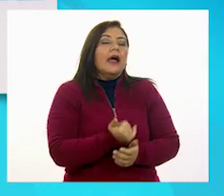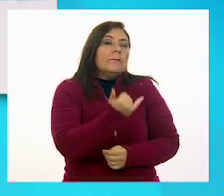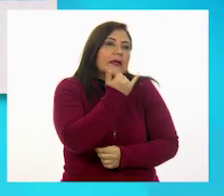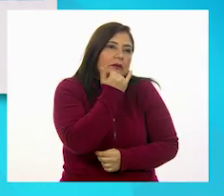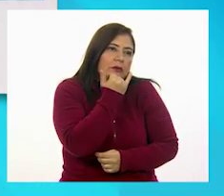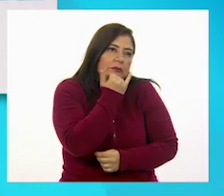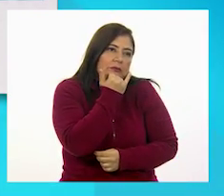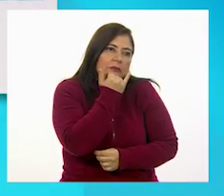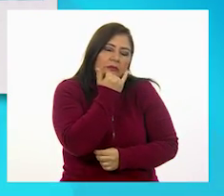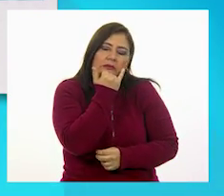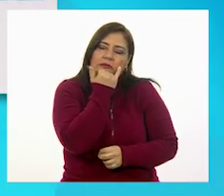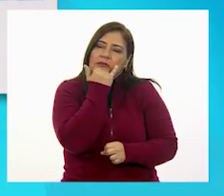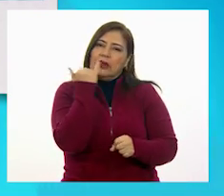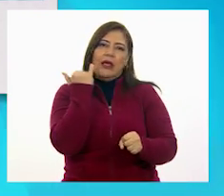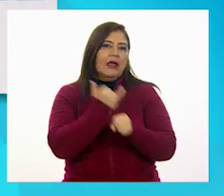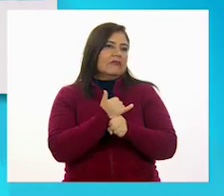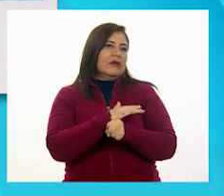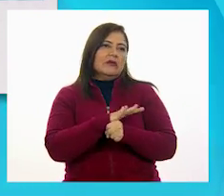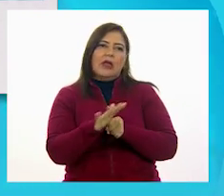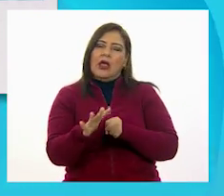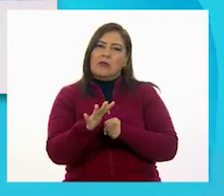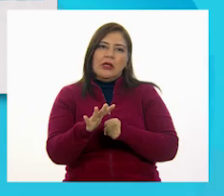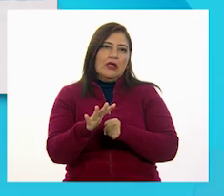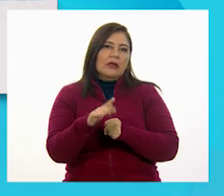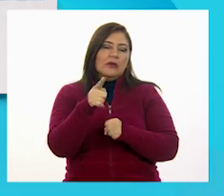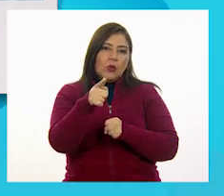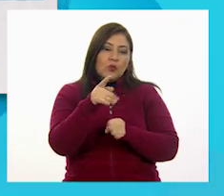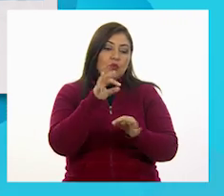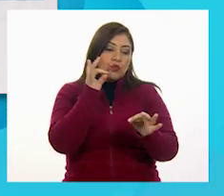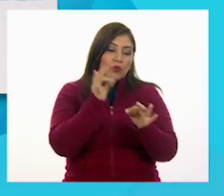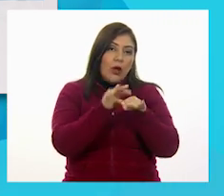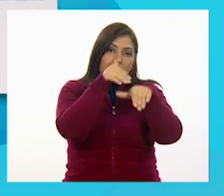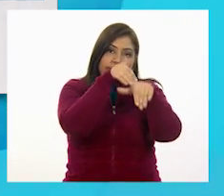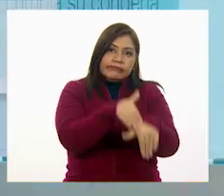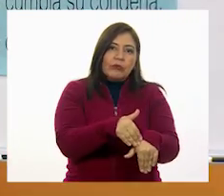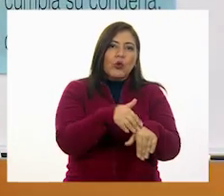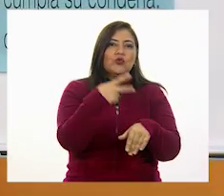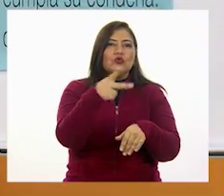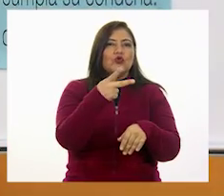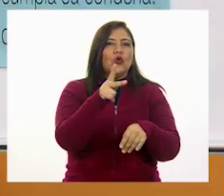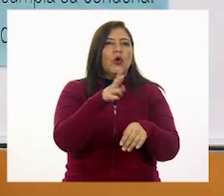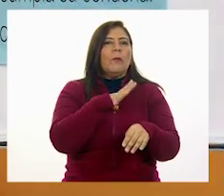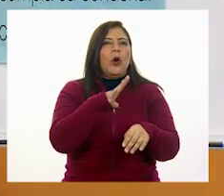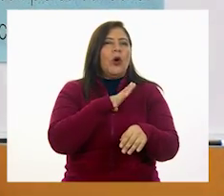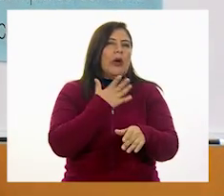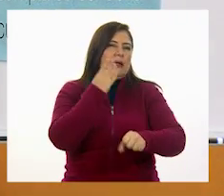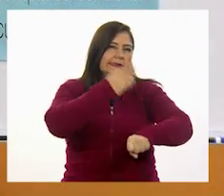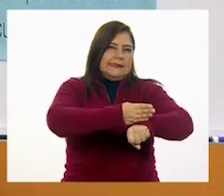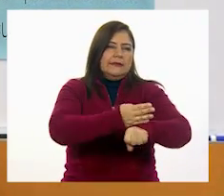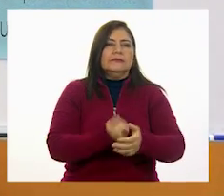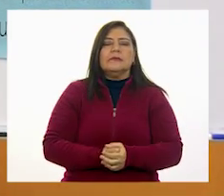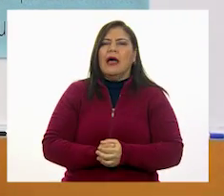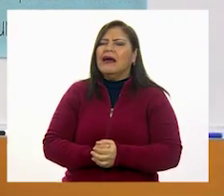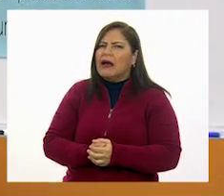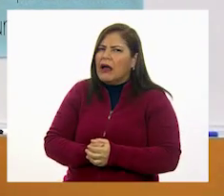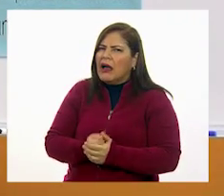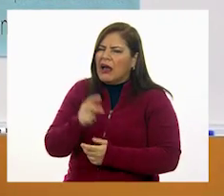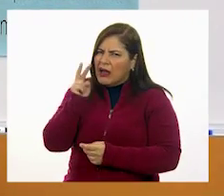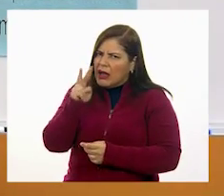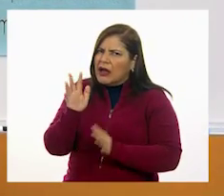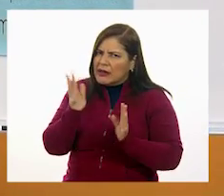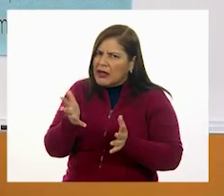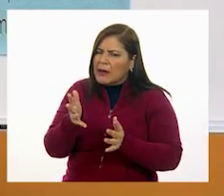Perdón. Imposible que cumpla su condena. ¡Ay, pero a ver! ¿Ya lo entendieron, niñas,